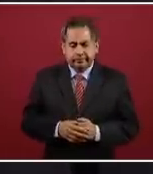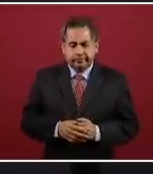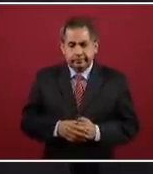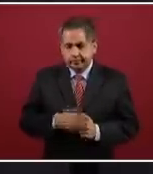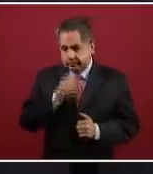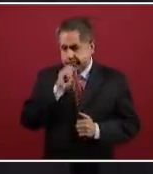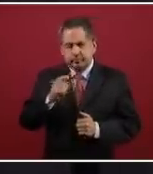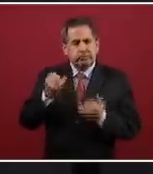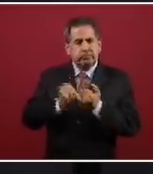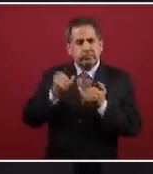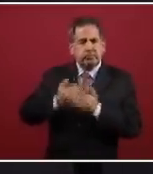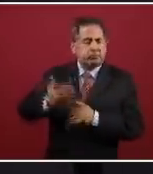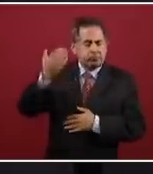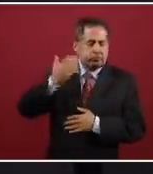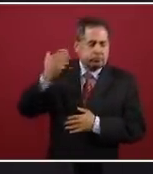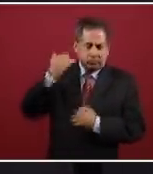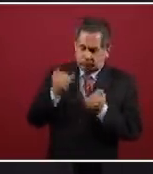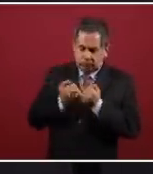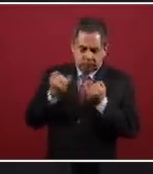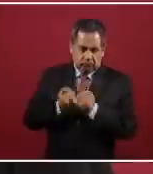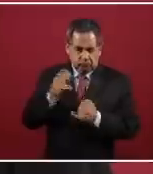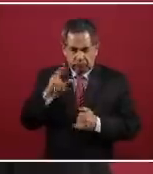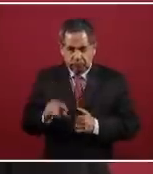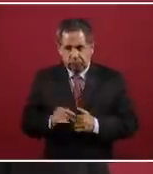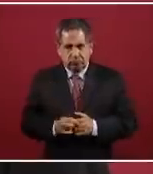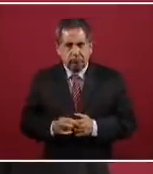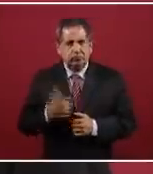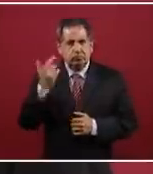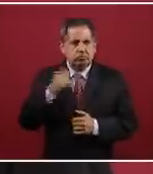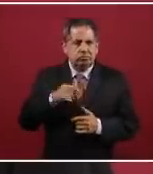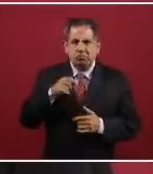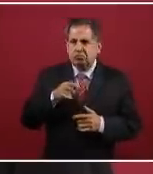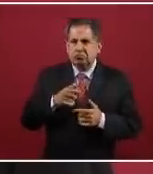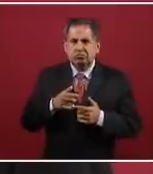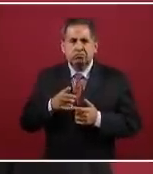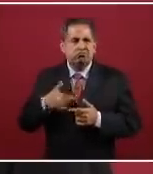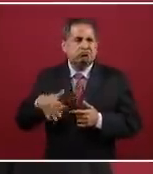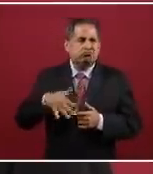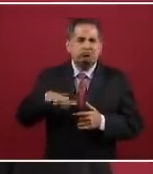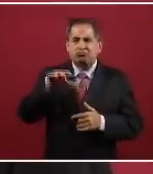lo de antes, que habían razzias